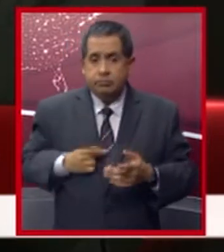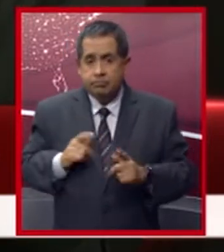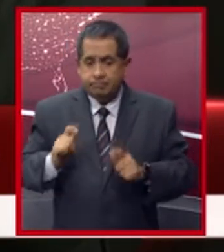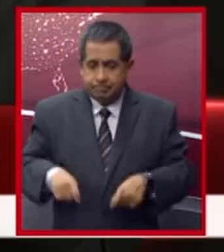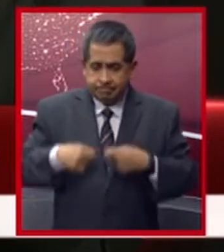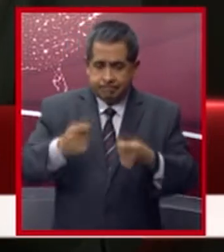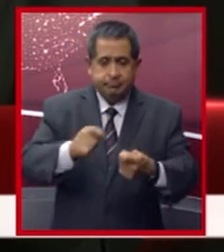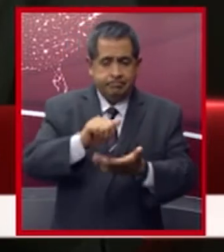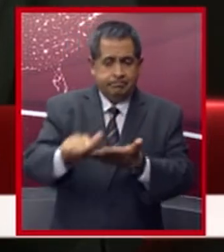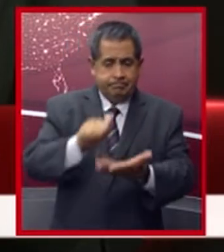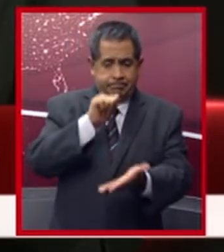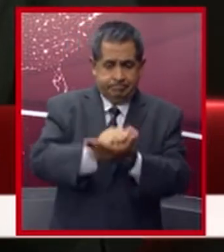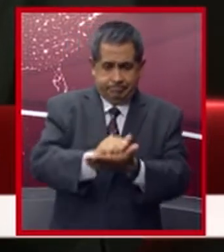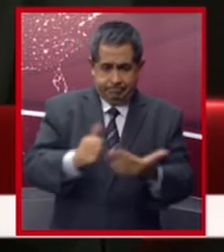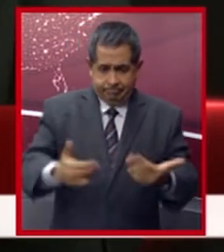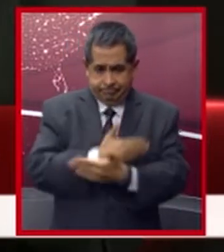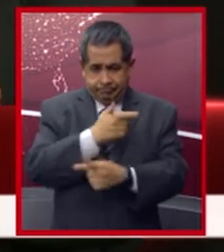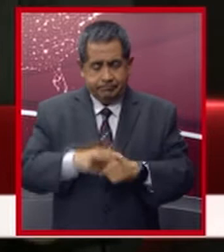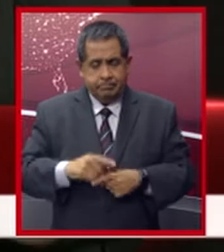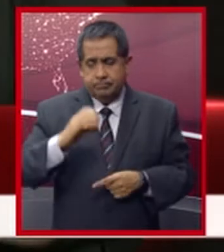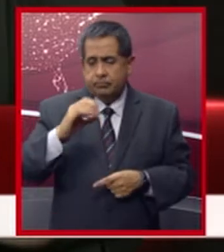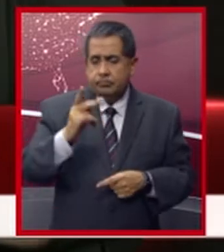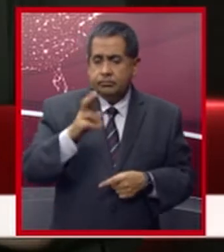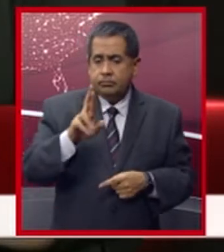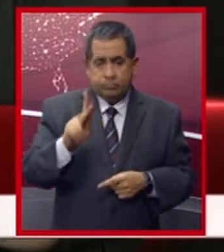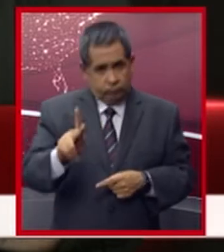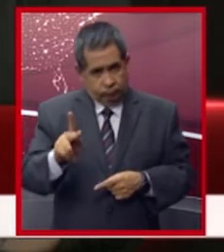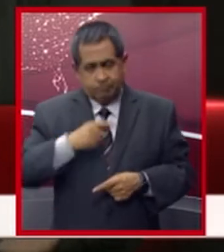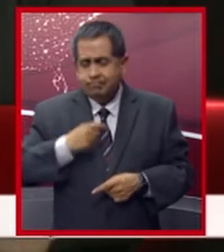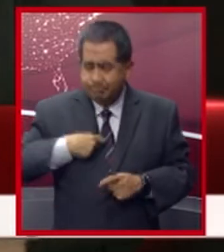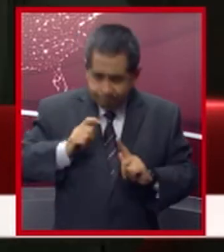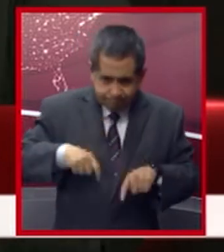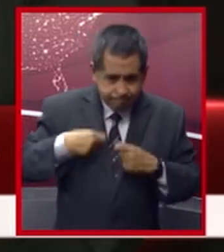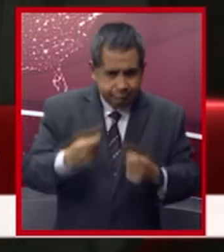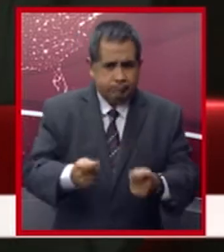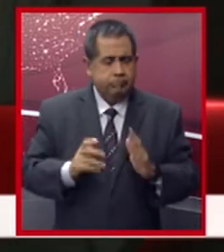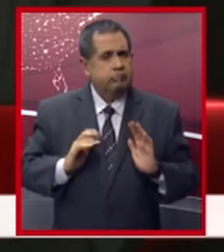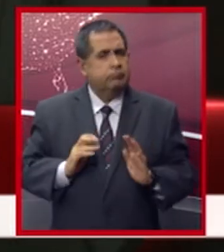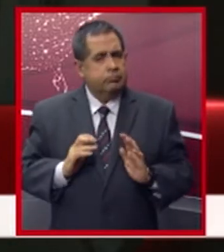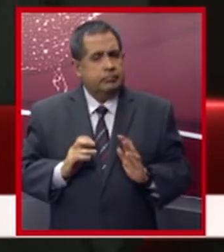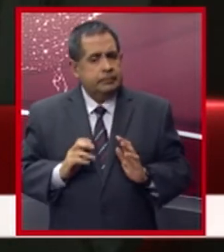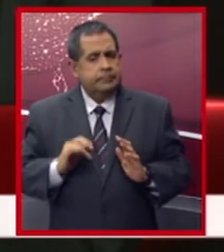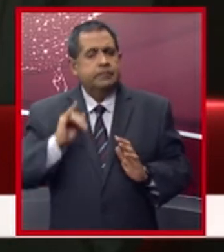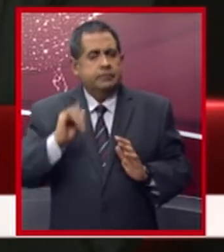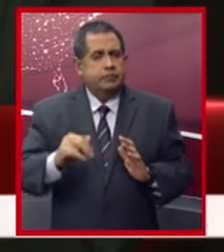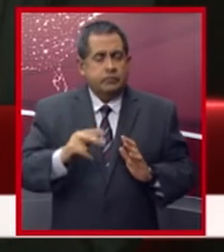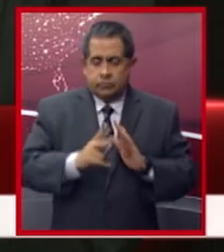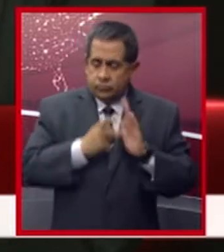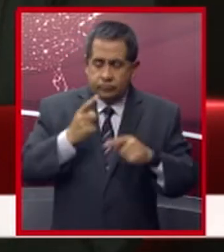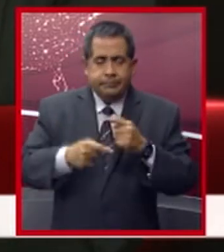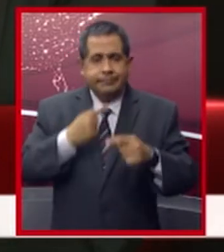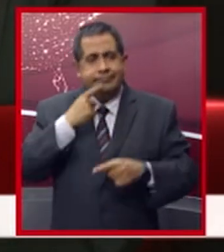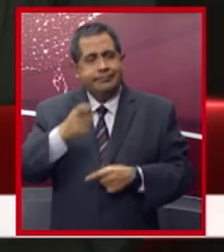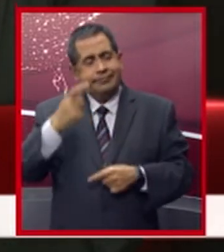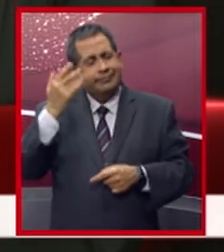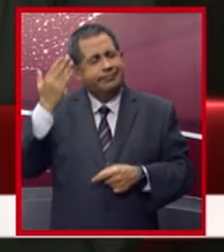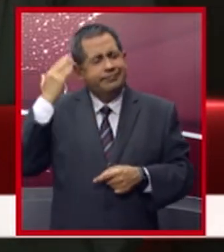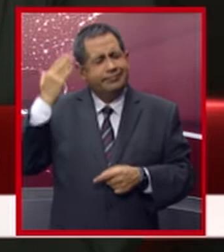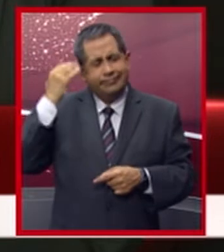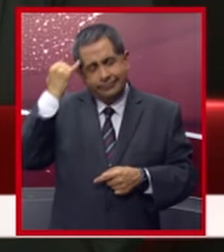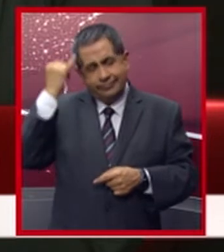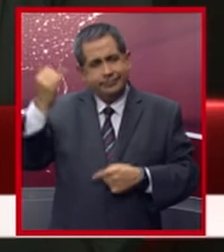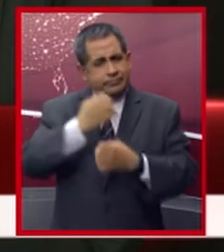nacimiento, CUR, y por lo tanto la educación recobra algo que habíamos tenido